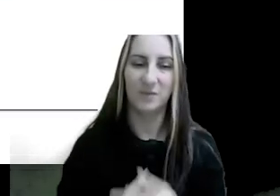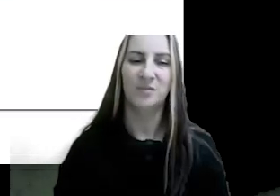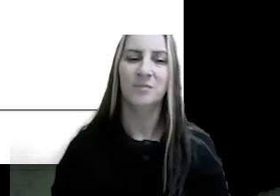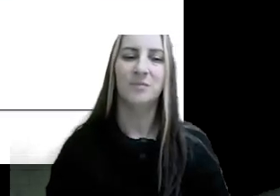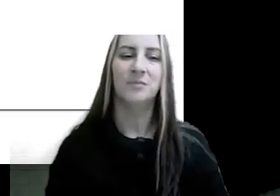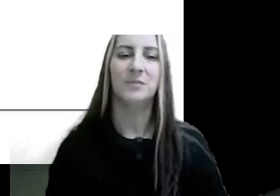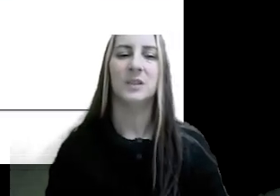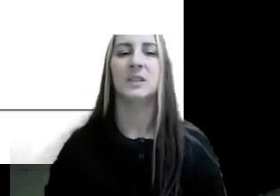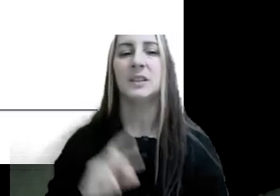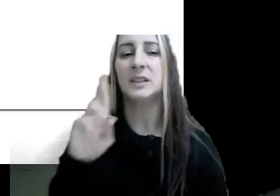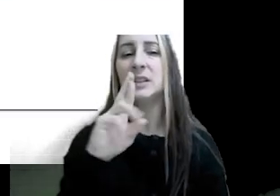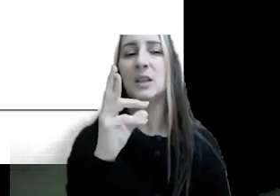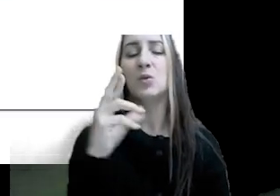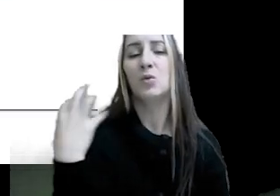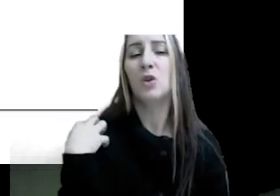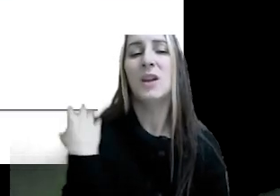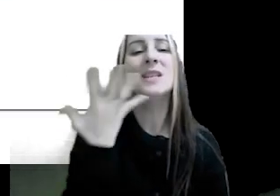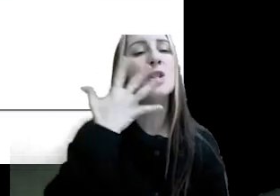La Resolución General